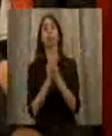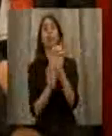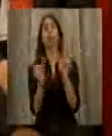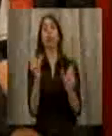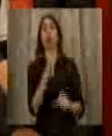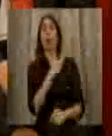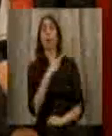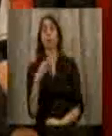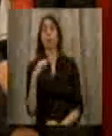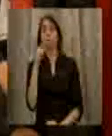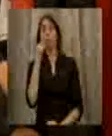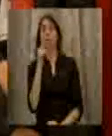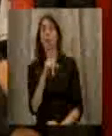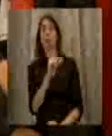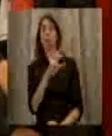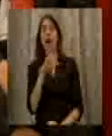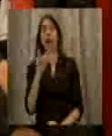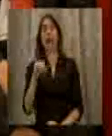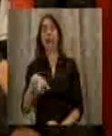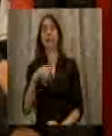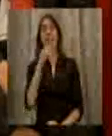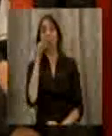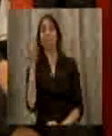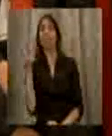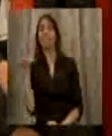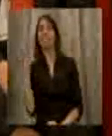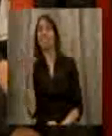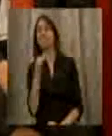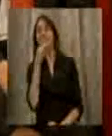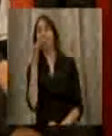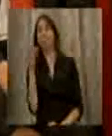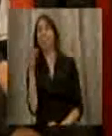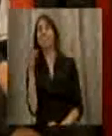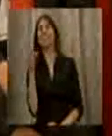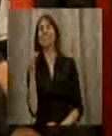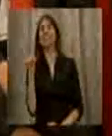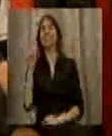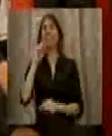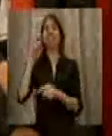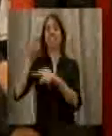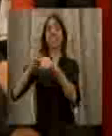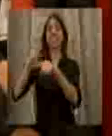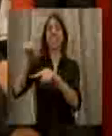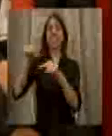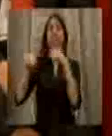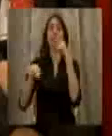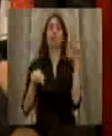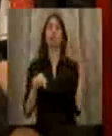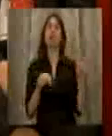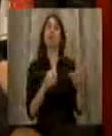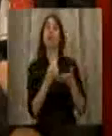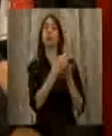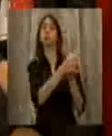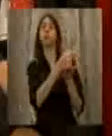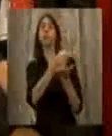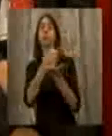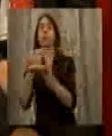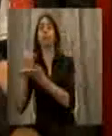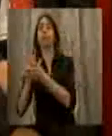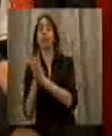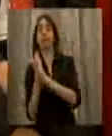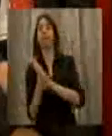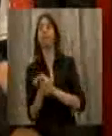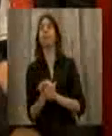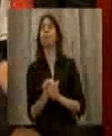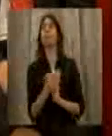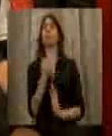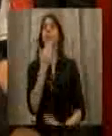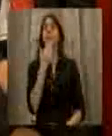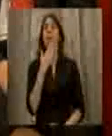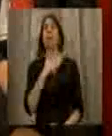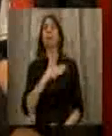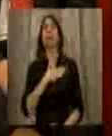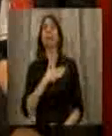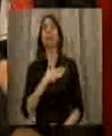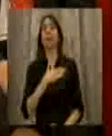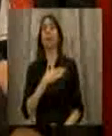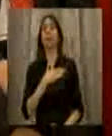ministro Larraín aquí adelante. Quisiera también